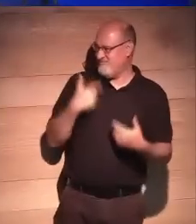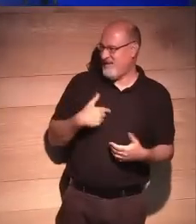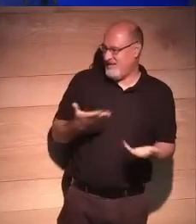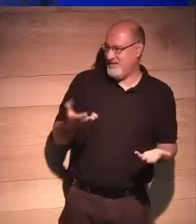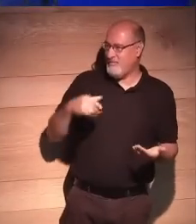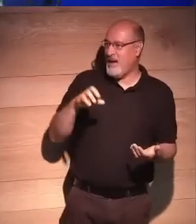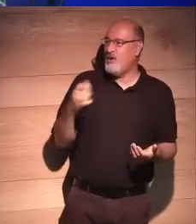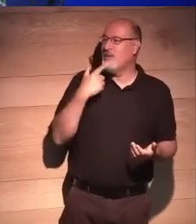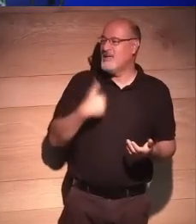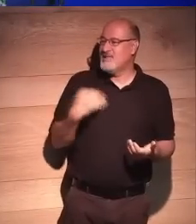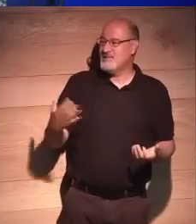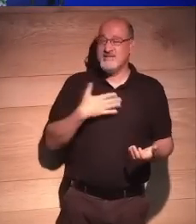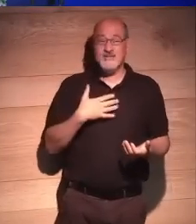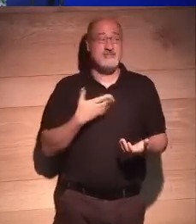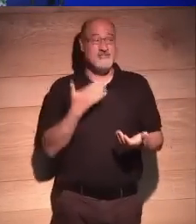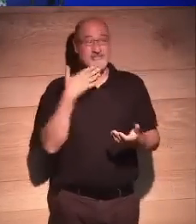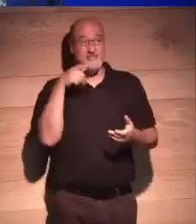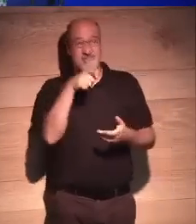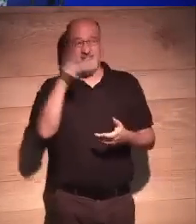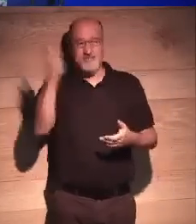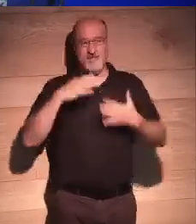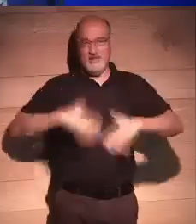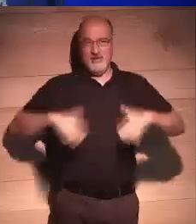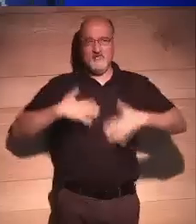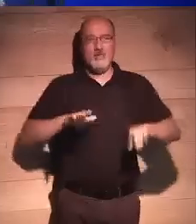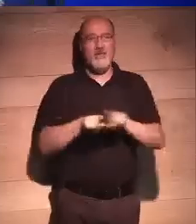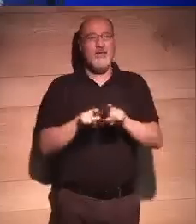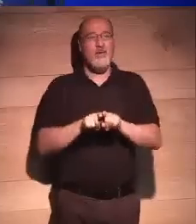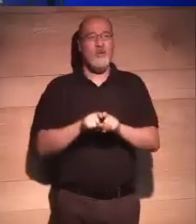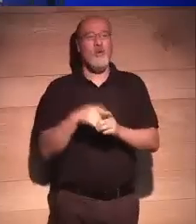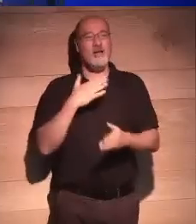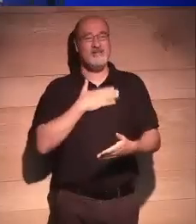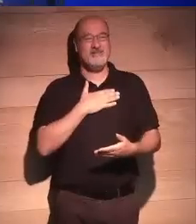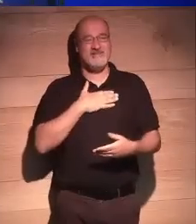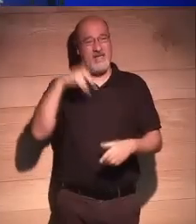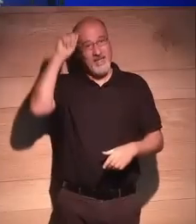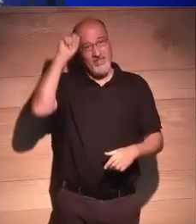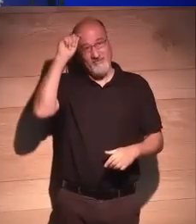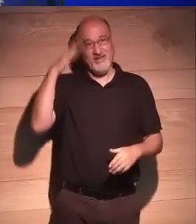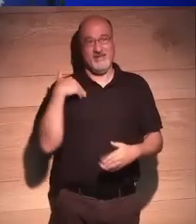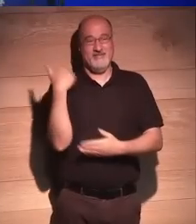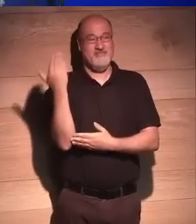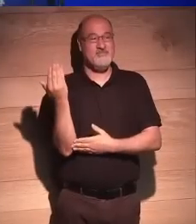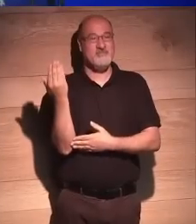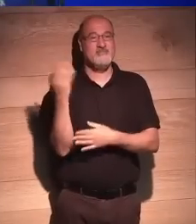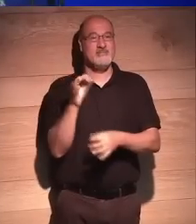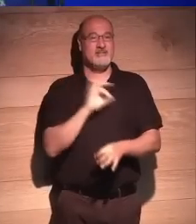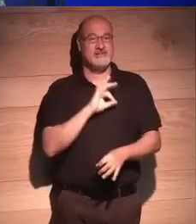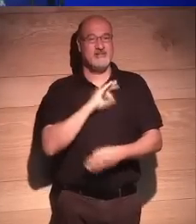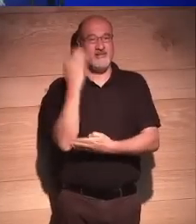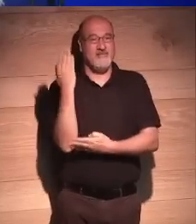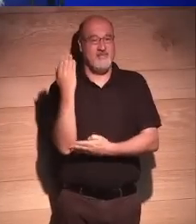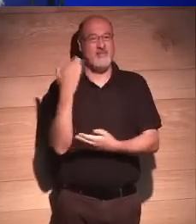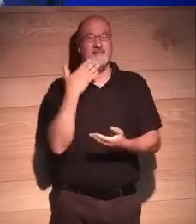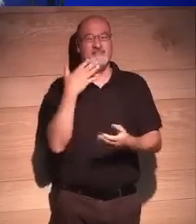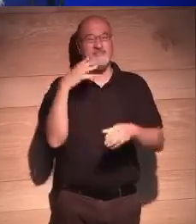Cubels? O sea, bueno, si os fijáis, Mariola Cubels viene vestida de azafata del 1, 2, 3 para venir al tono. De azafata no, vengo vestida... Yo quería vestirme de los 80, pero no